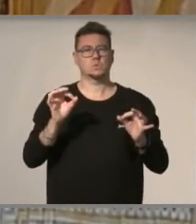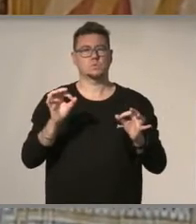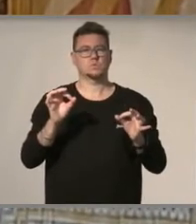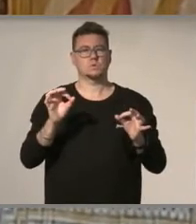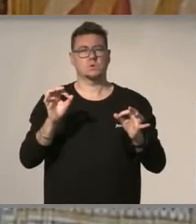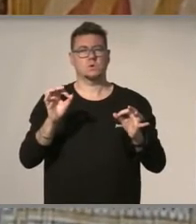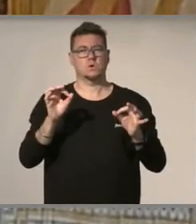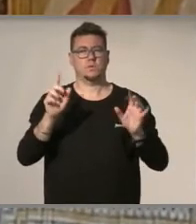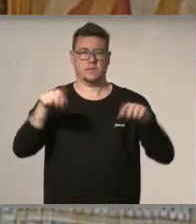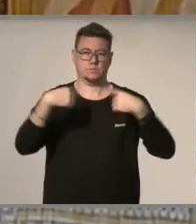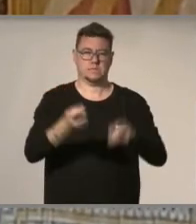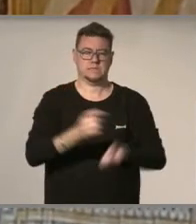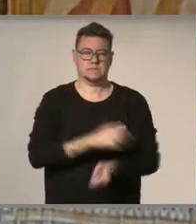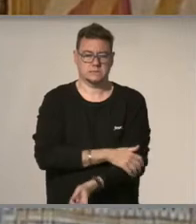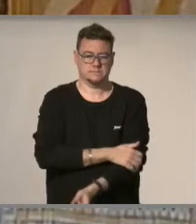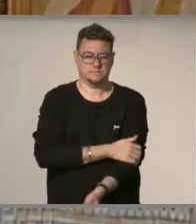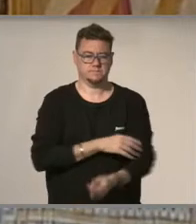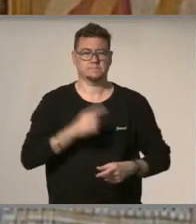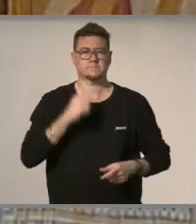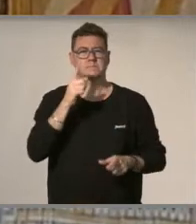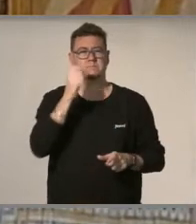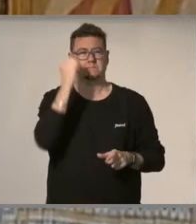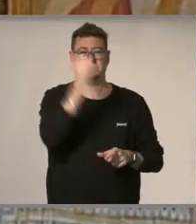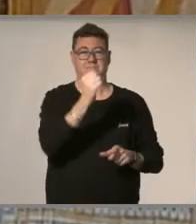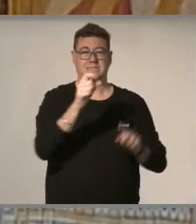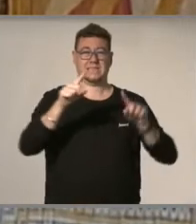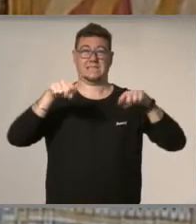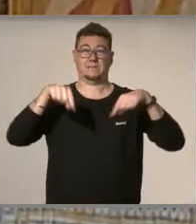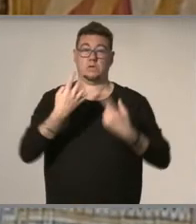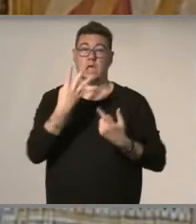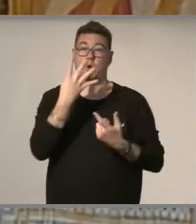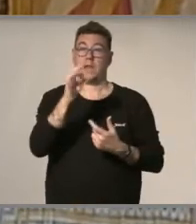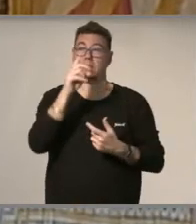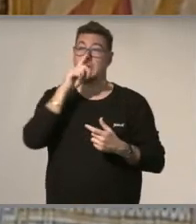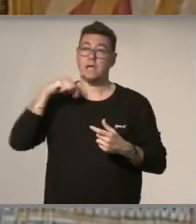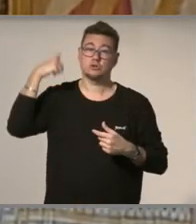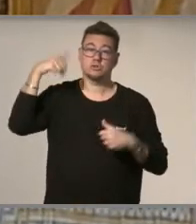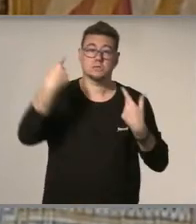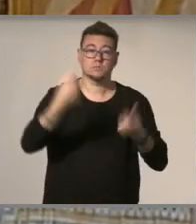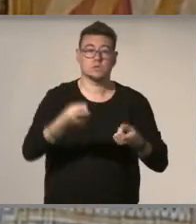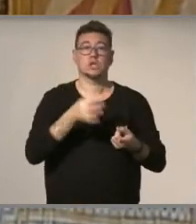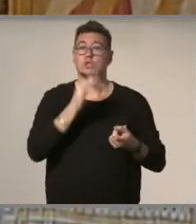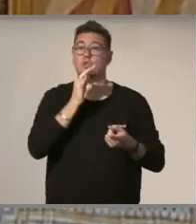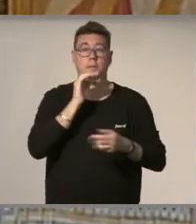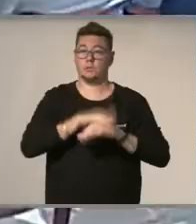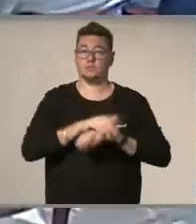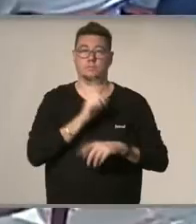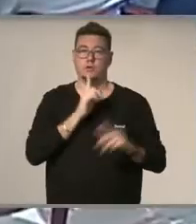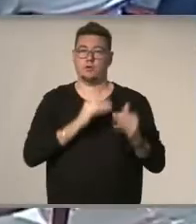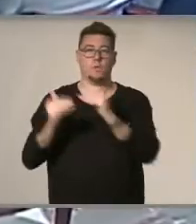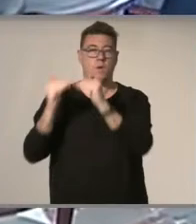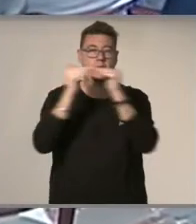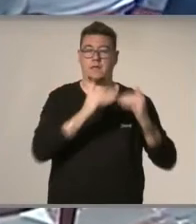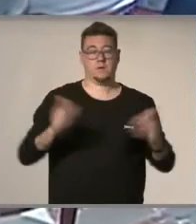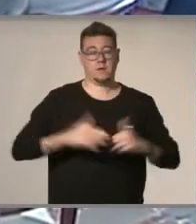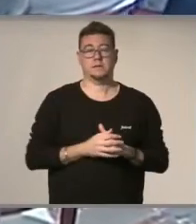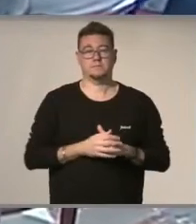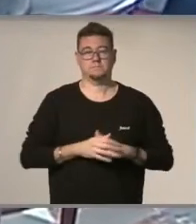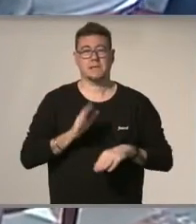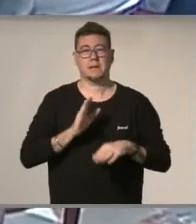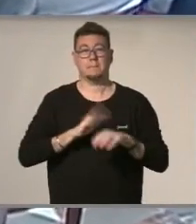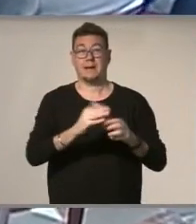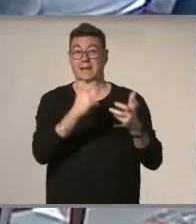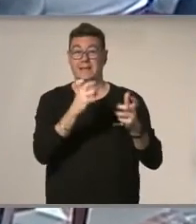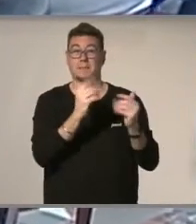febrero. El vaticinio, 40 años después, por desgracia, aún no hemos conseguido cumplirlo. Para alcanzar ese